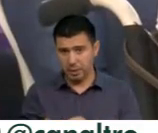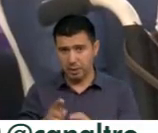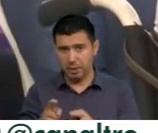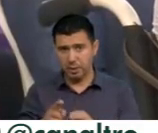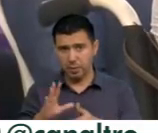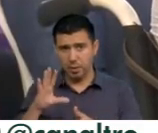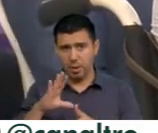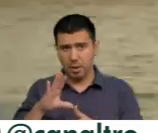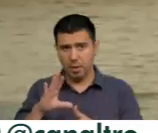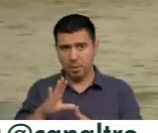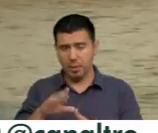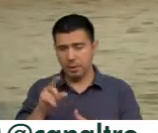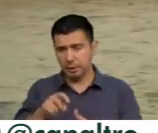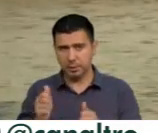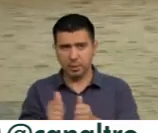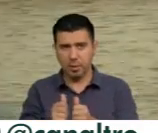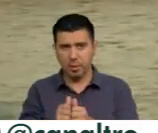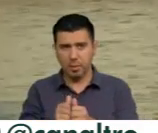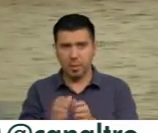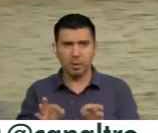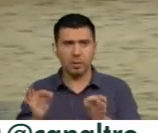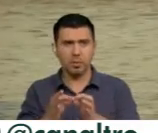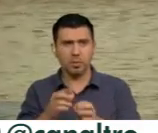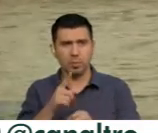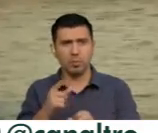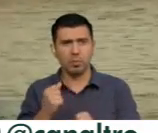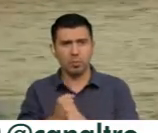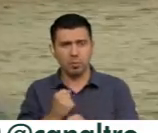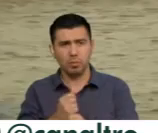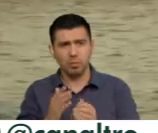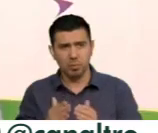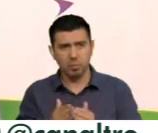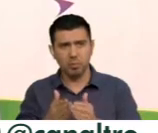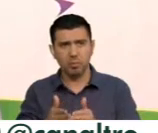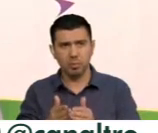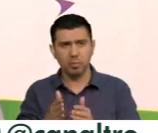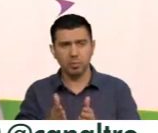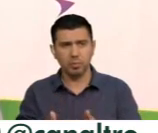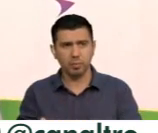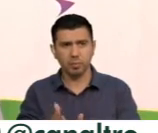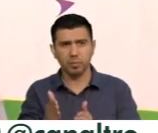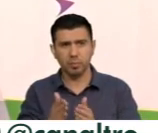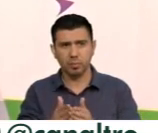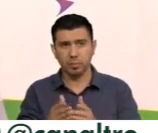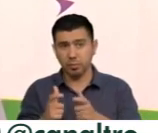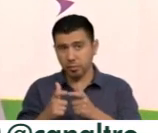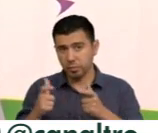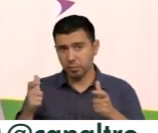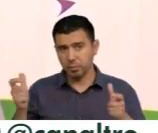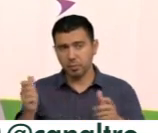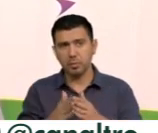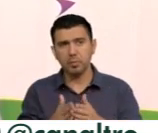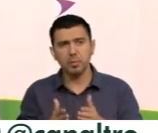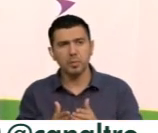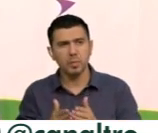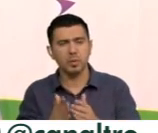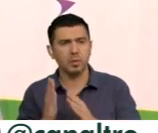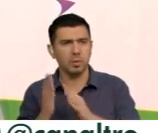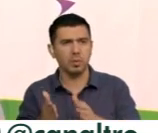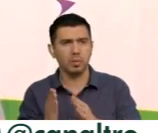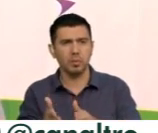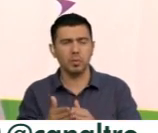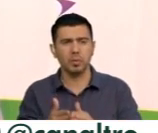es fundamental acompañar los esfuerzos del transporte internacional por el río. El crecimiento del transporte de carga va a traer una actividad mucho mayor